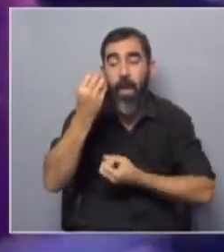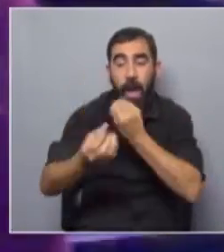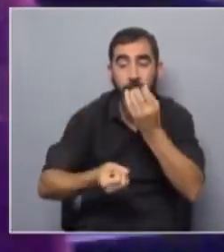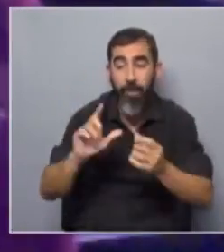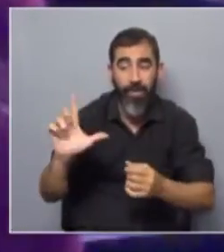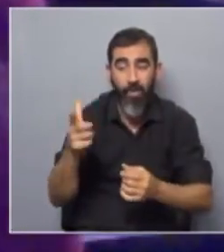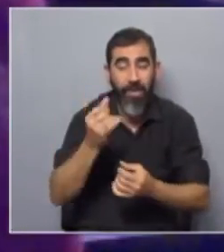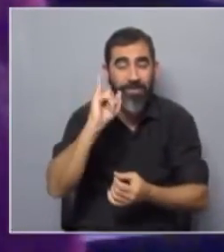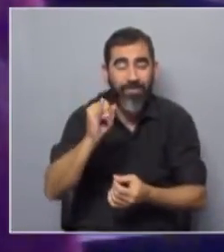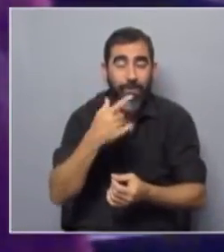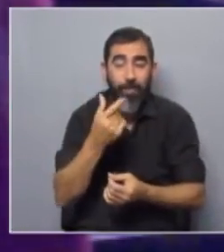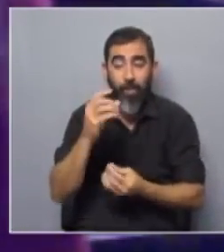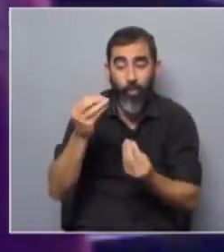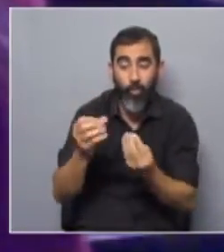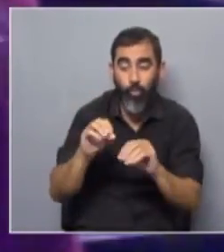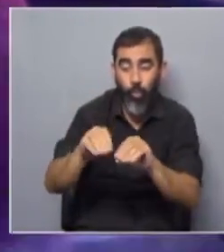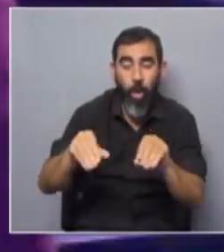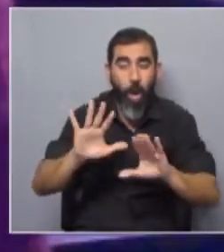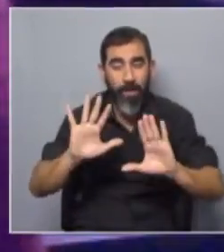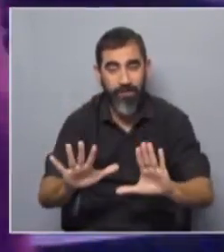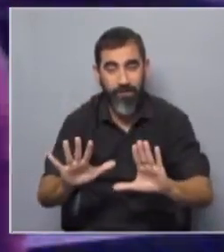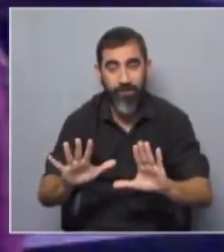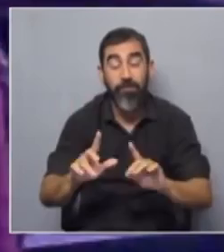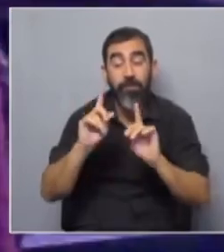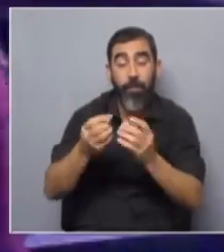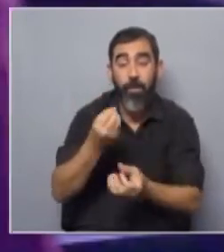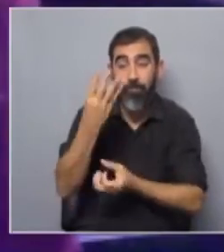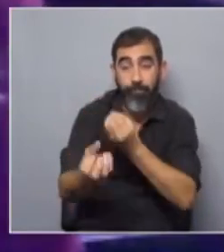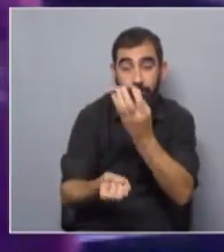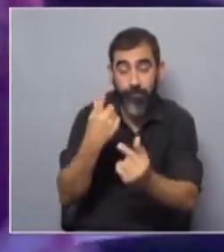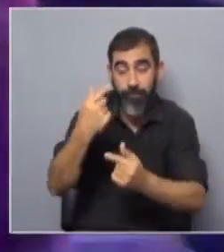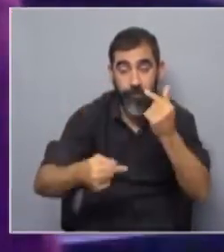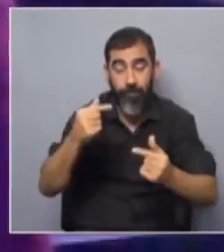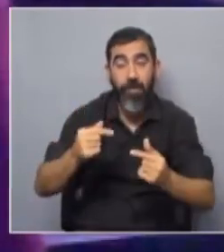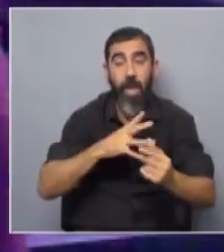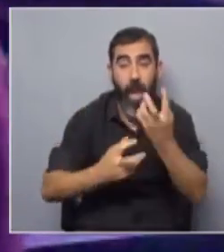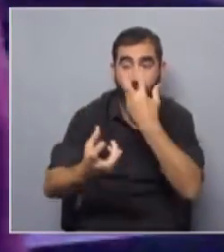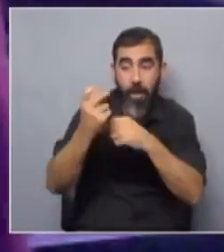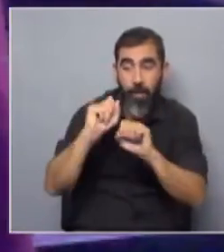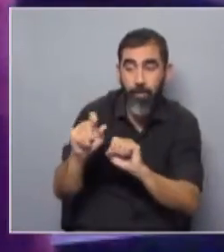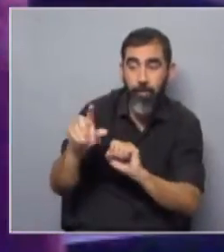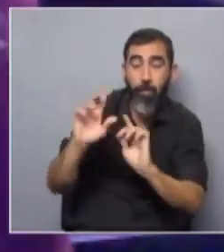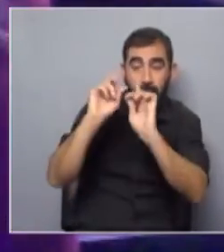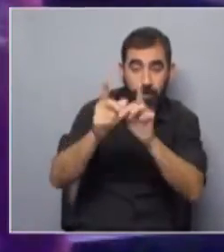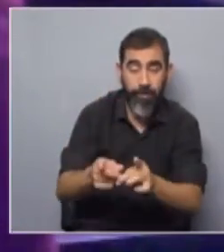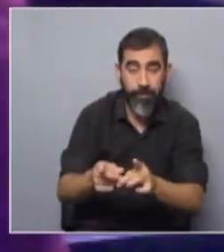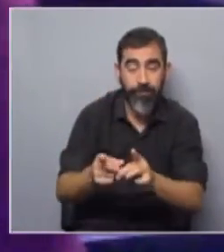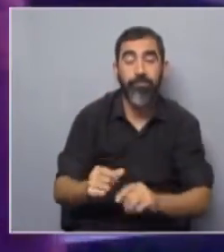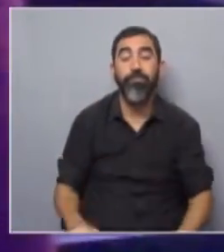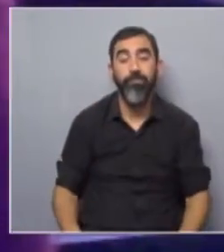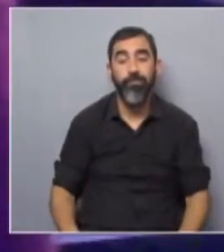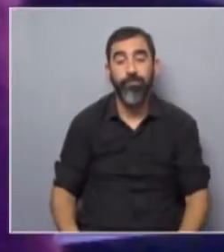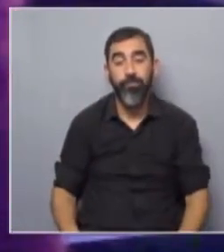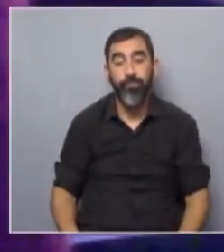estarían ahí si no estuvieran esos suelos, y juntos con esa vegetación también hay fauna característica. Entonces, eso también